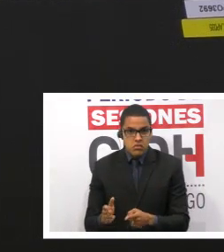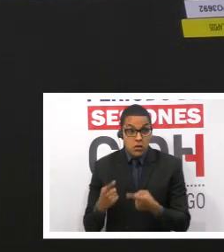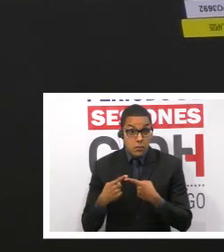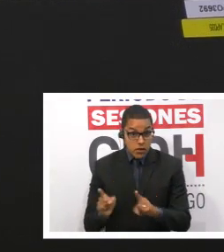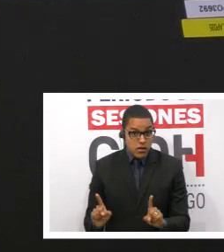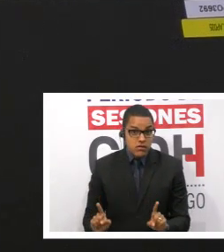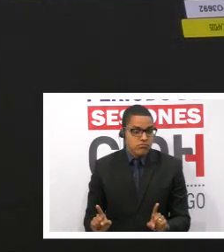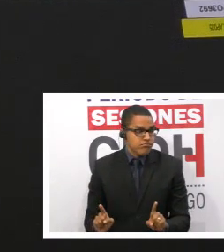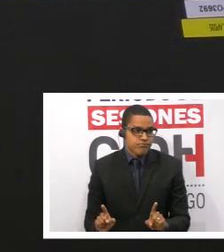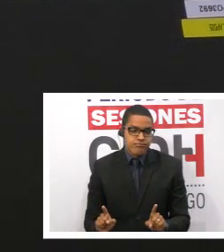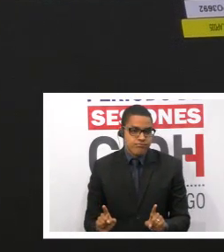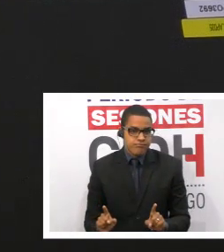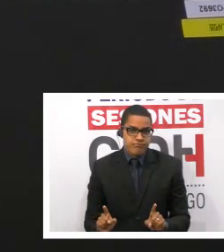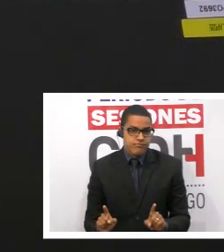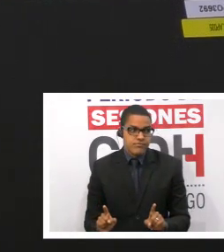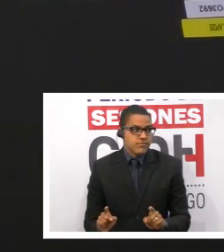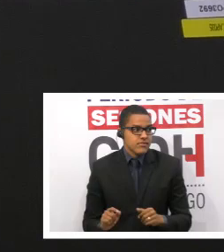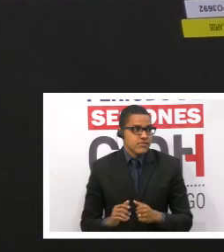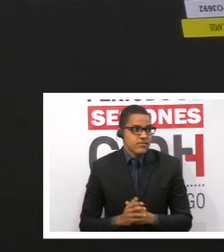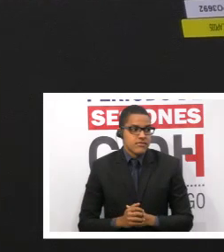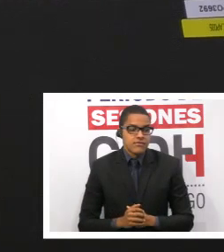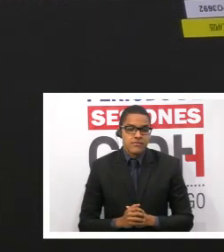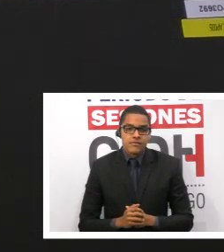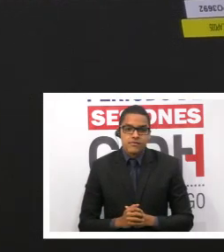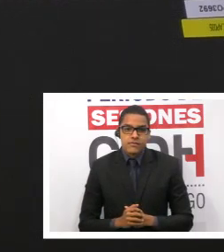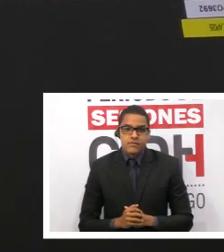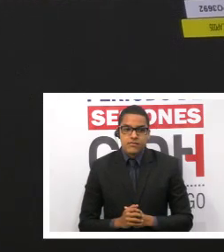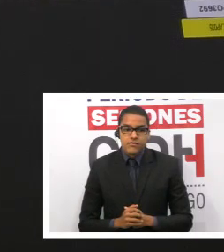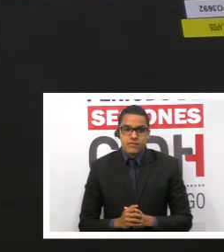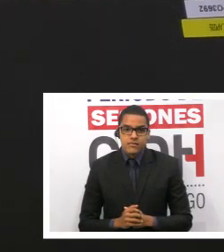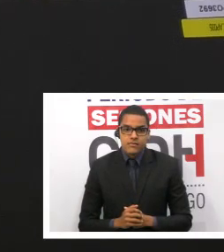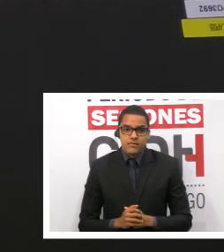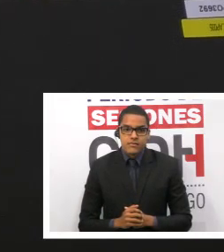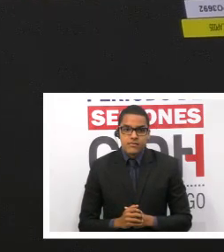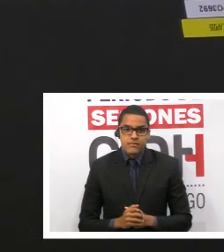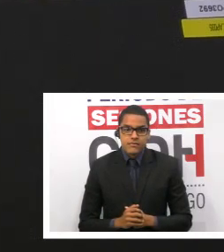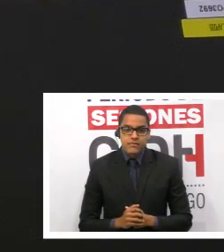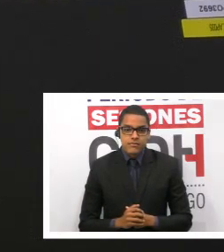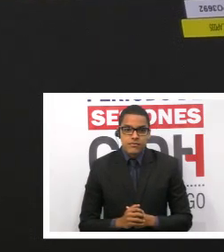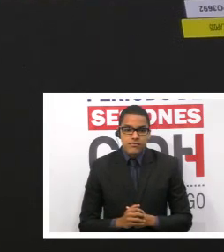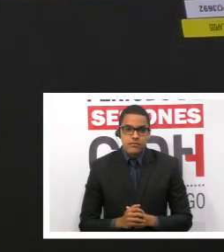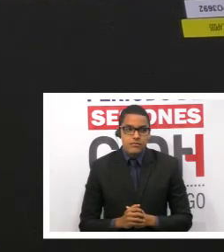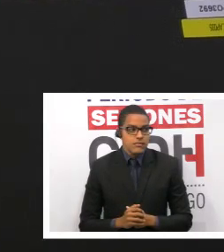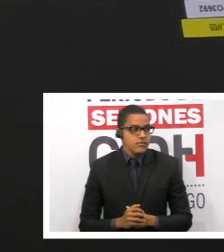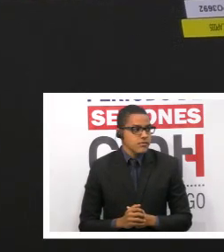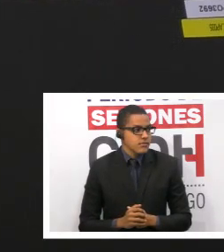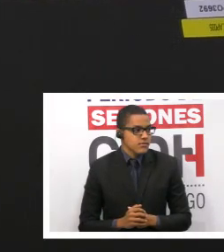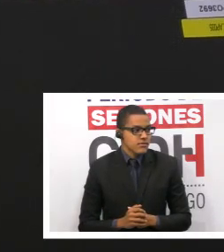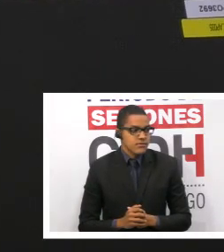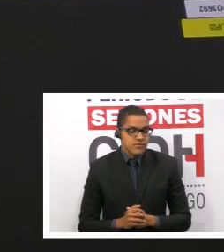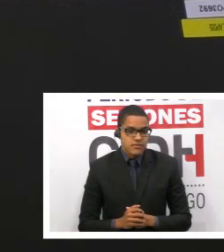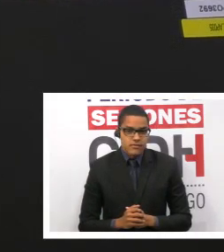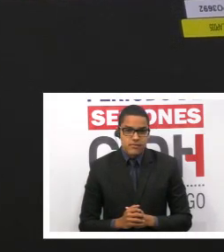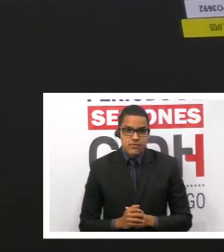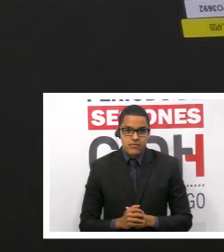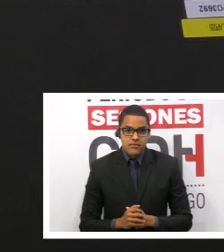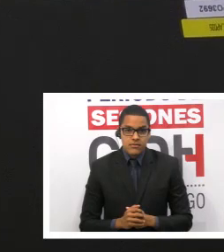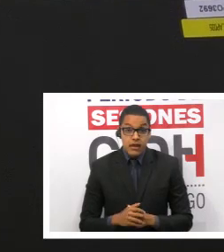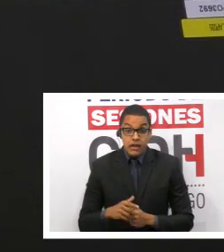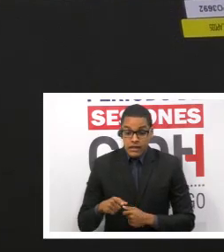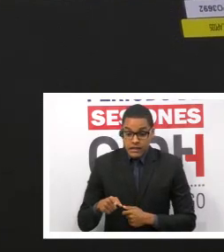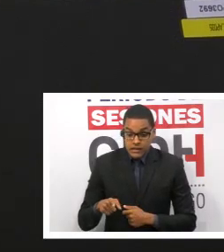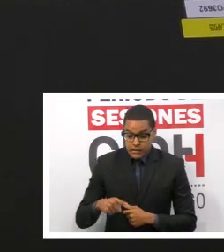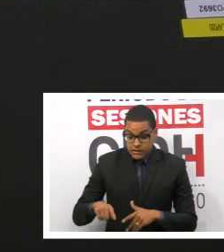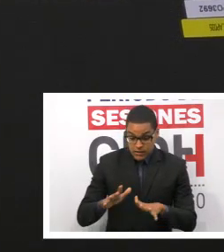muchos de nuestros países estas decisiones se adoptan sin que se evalúe de qué manera impactan este tipo de medidas en los sectores más desfavorecidos